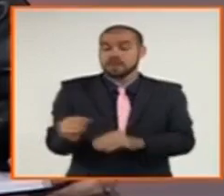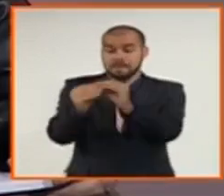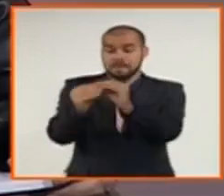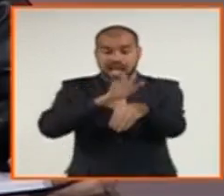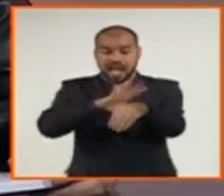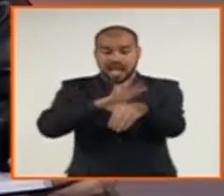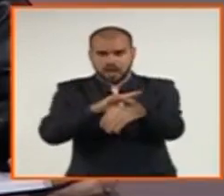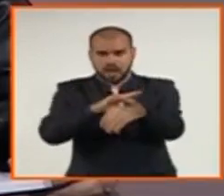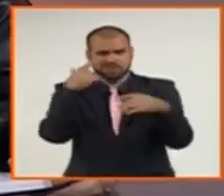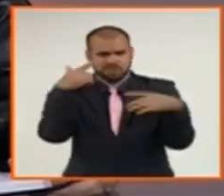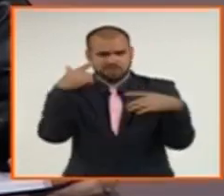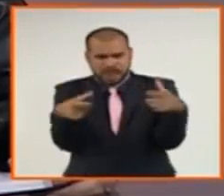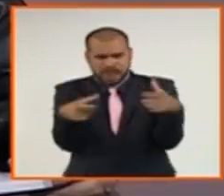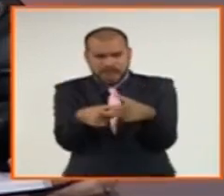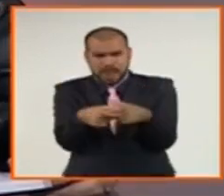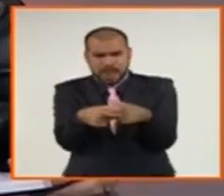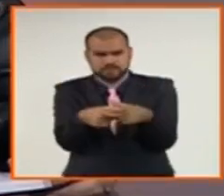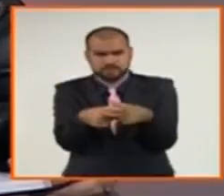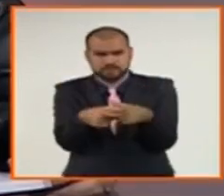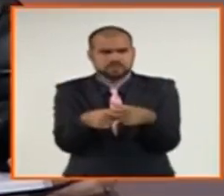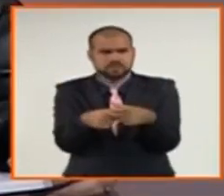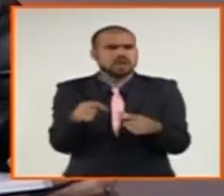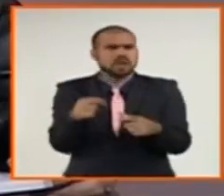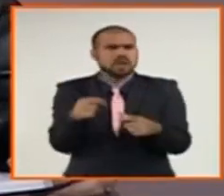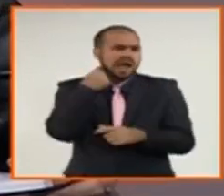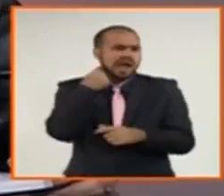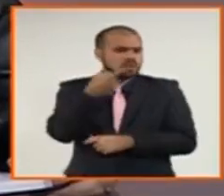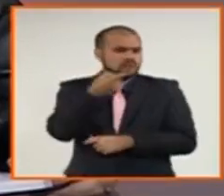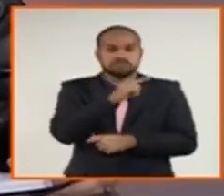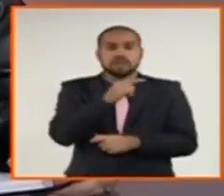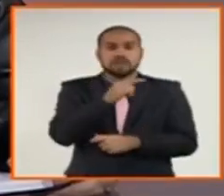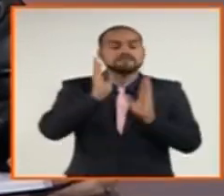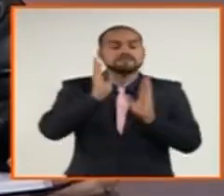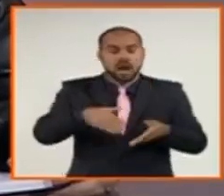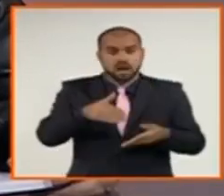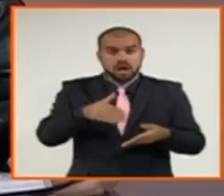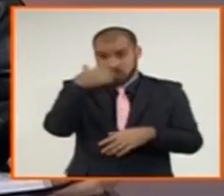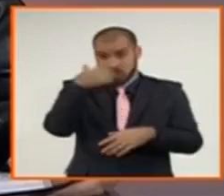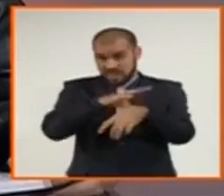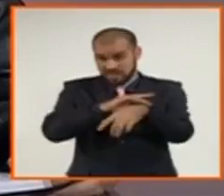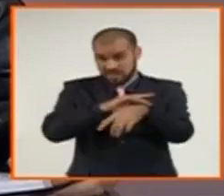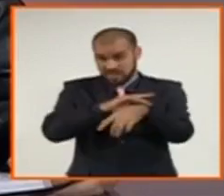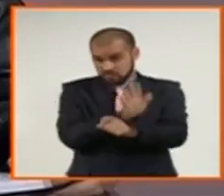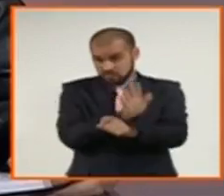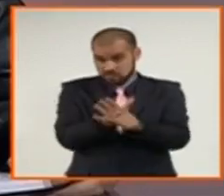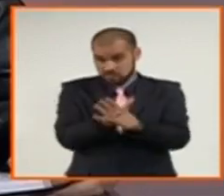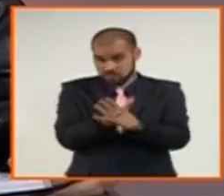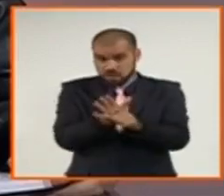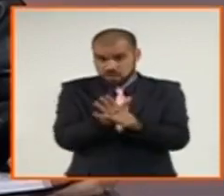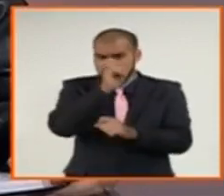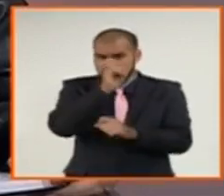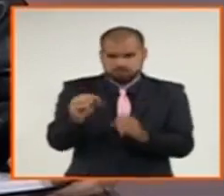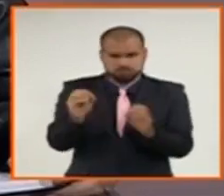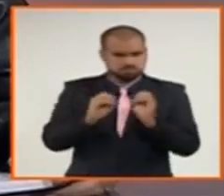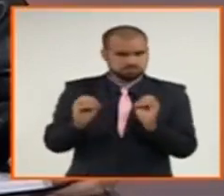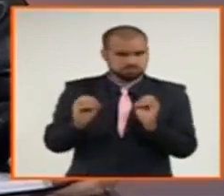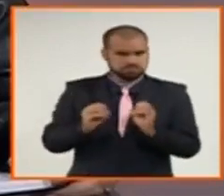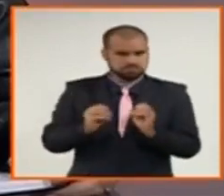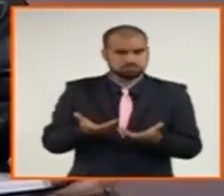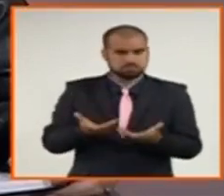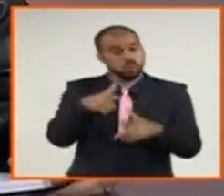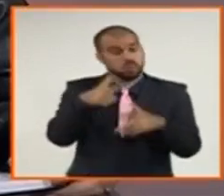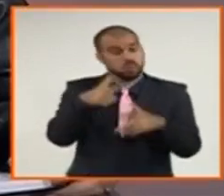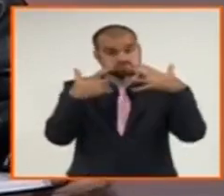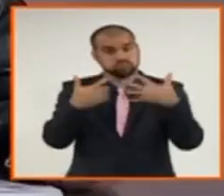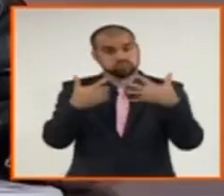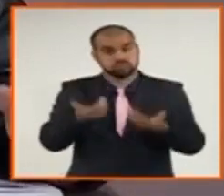Nosotros desde el último trimestre del año no tenemos fallecidos por COVID, que eso es una cifra realmente importante, y una campaña que en